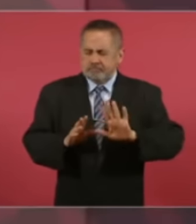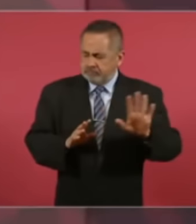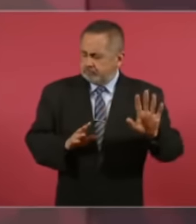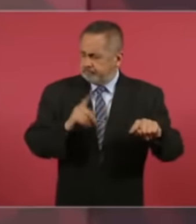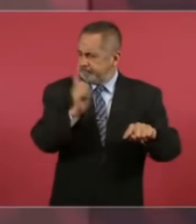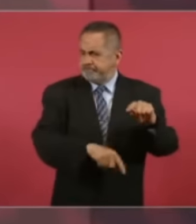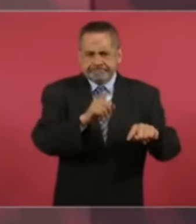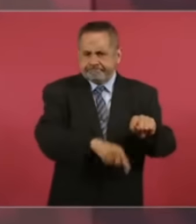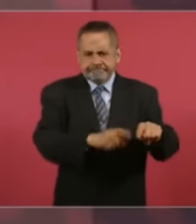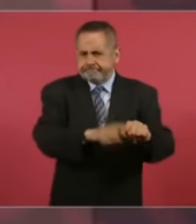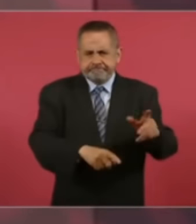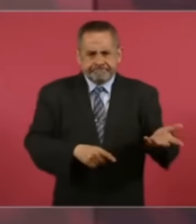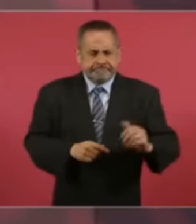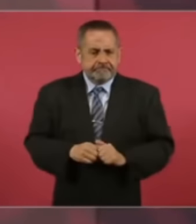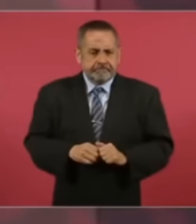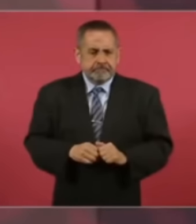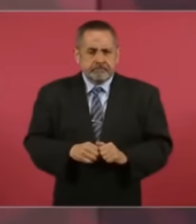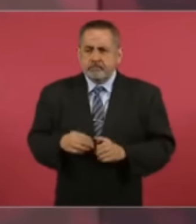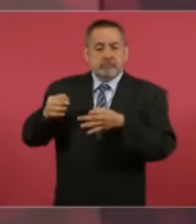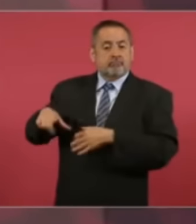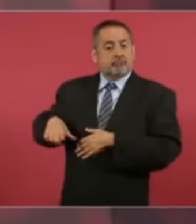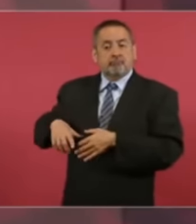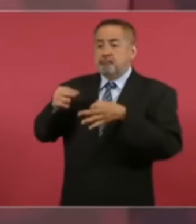No queremos un poder formal